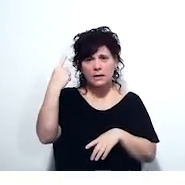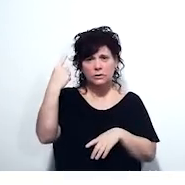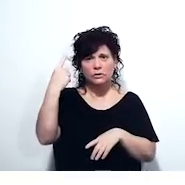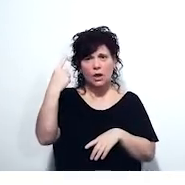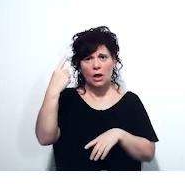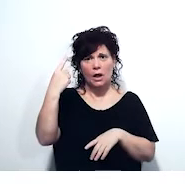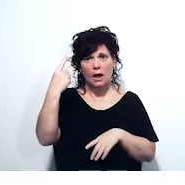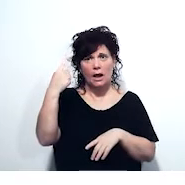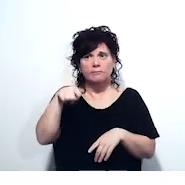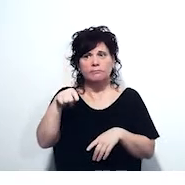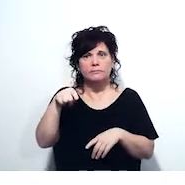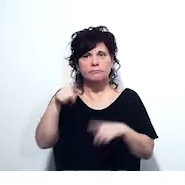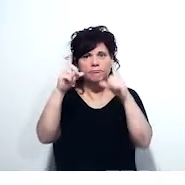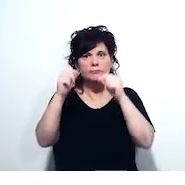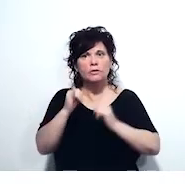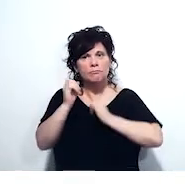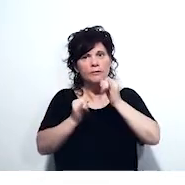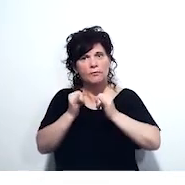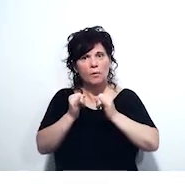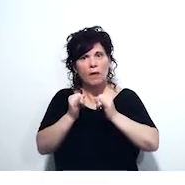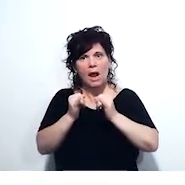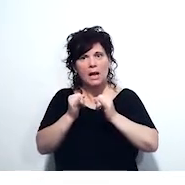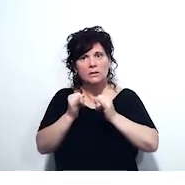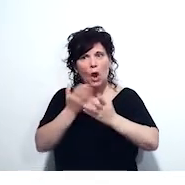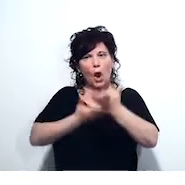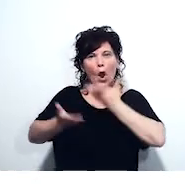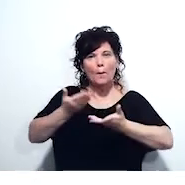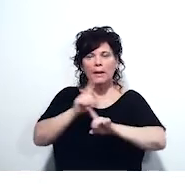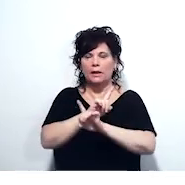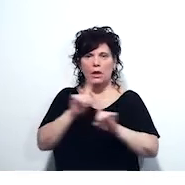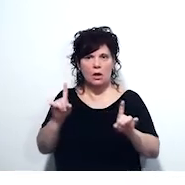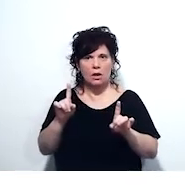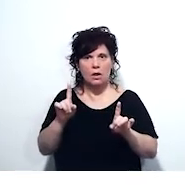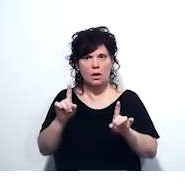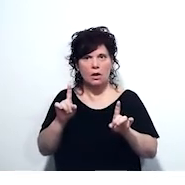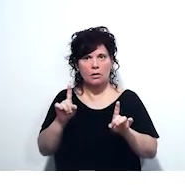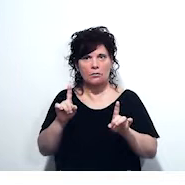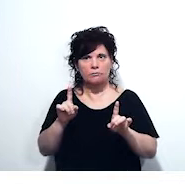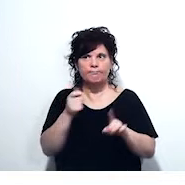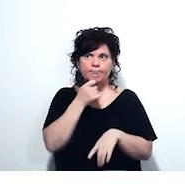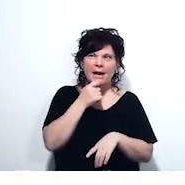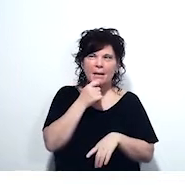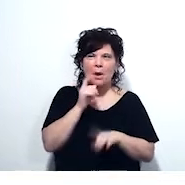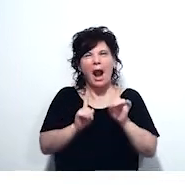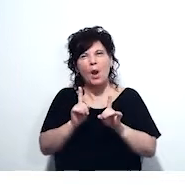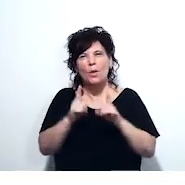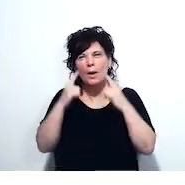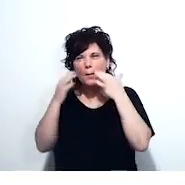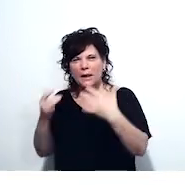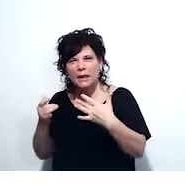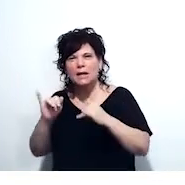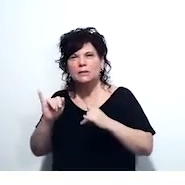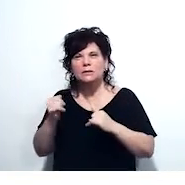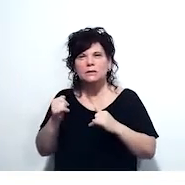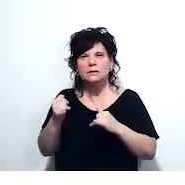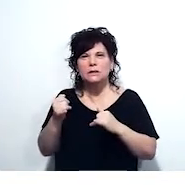nacionales que no permiten que estos datos se compartan fácilmente. A veces sería para bien, por ejemplo, para alguna investigación o algo, pero tampoco